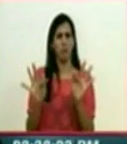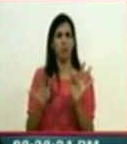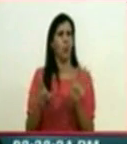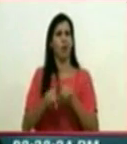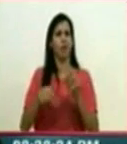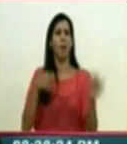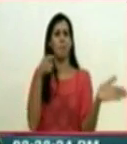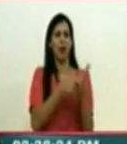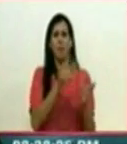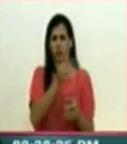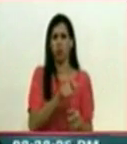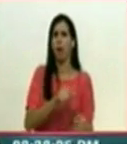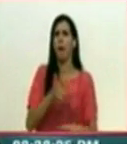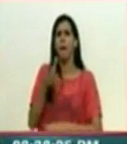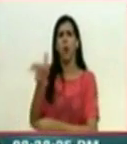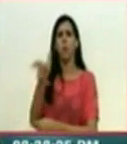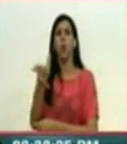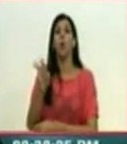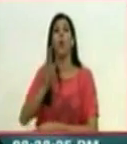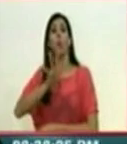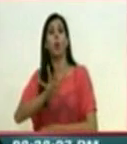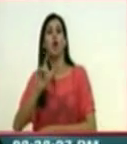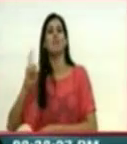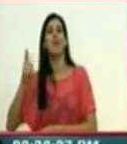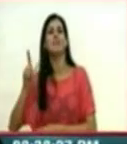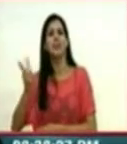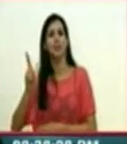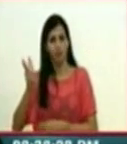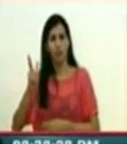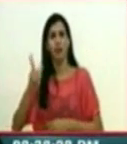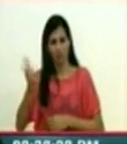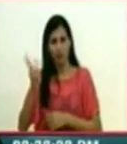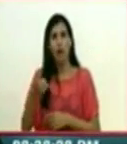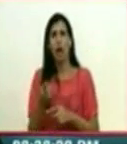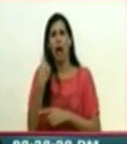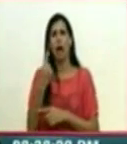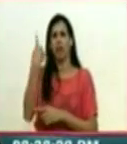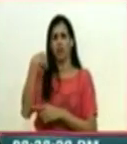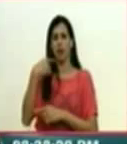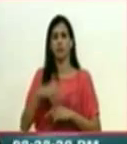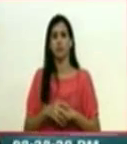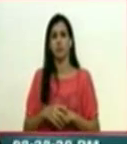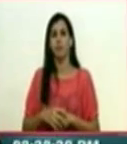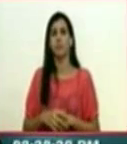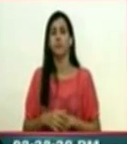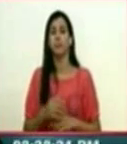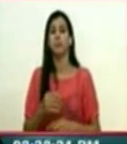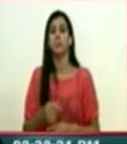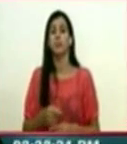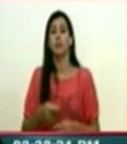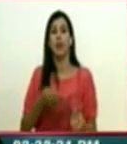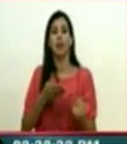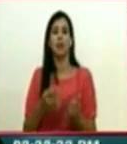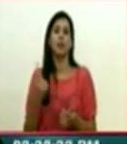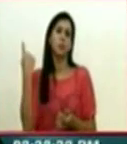sicariales a 4 taxistas y antes de ayer fue herido en el